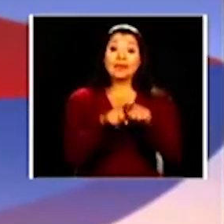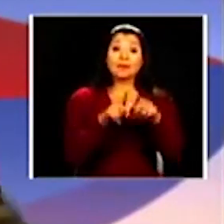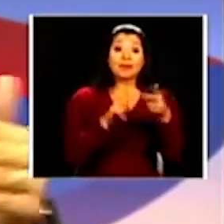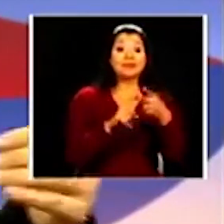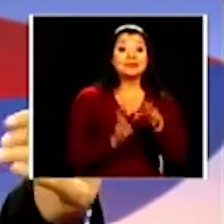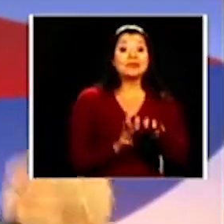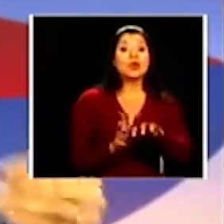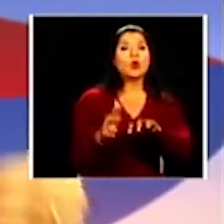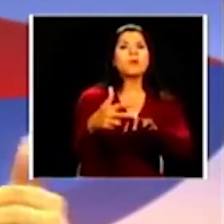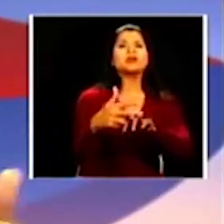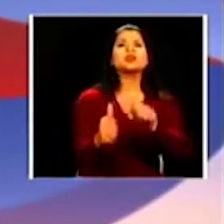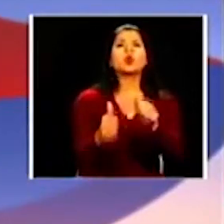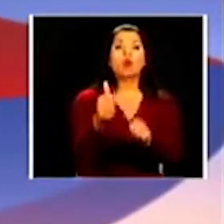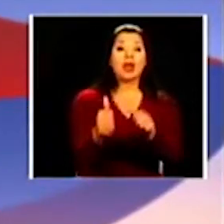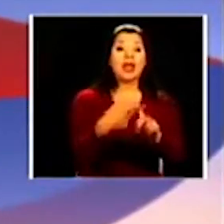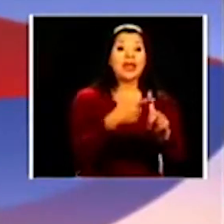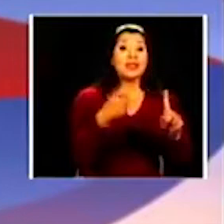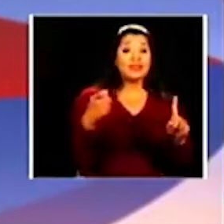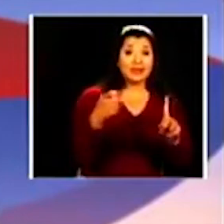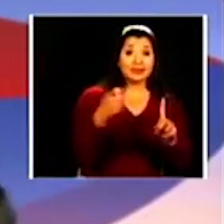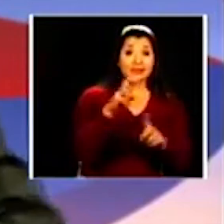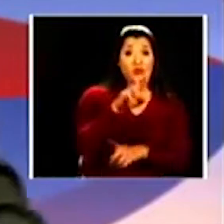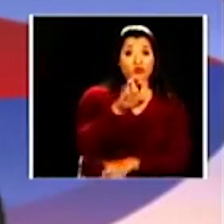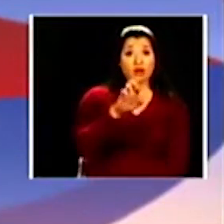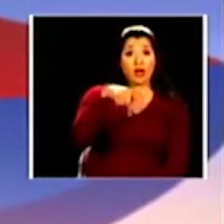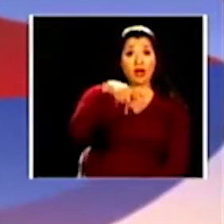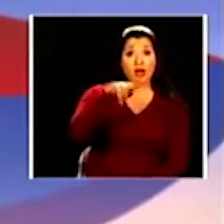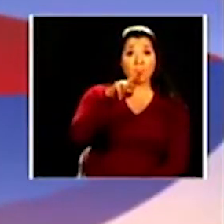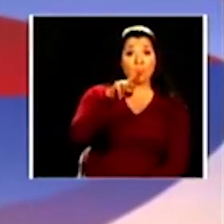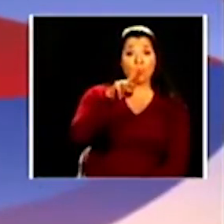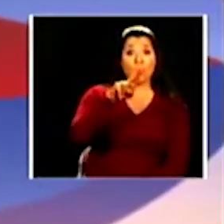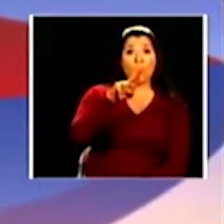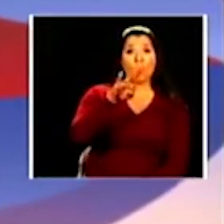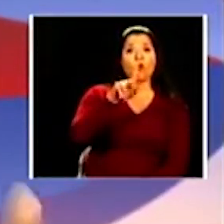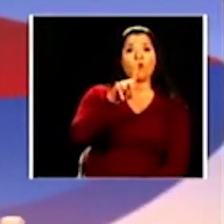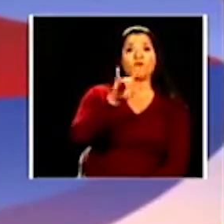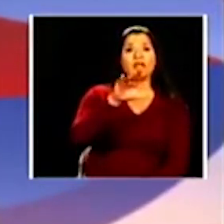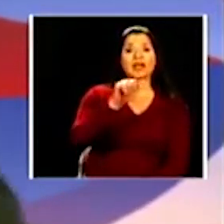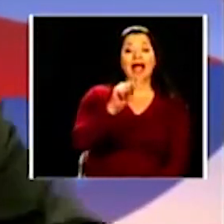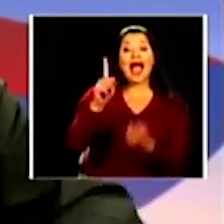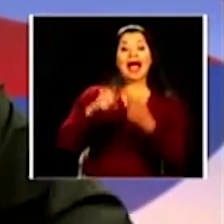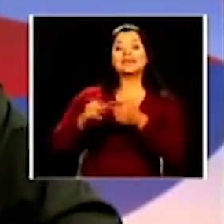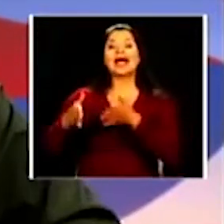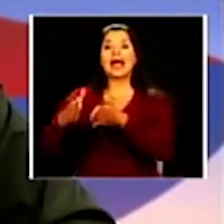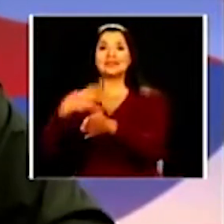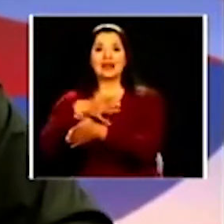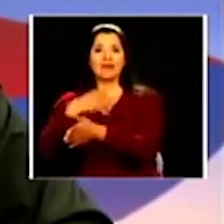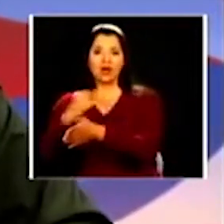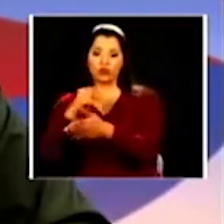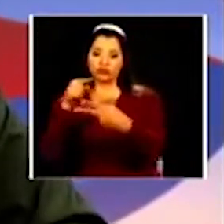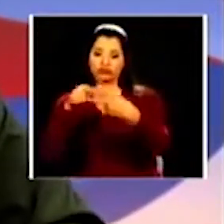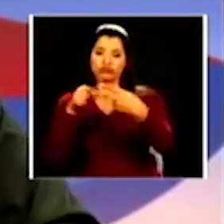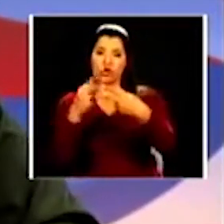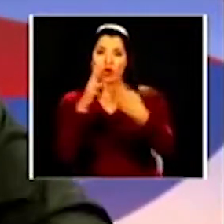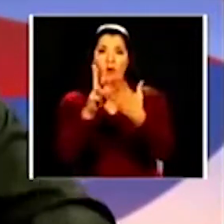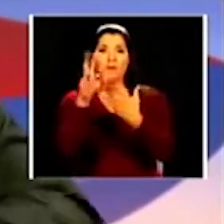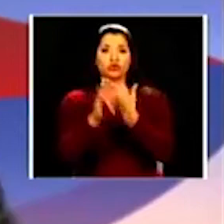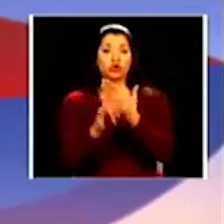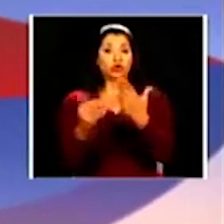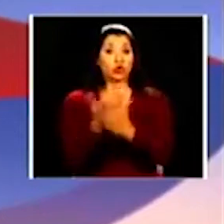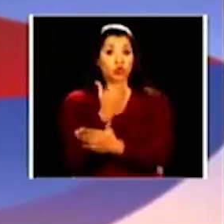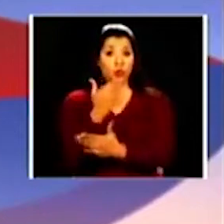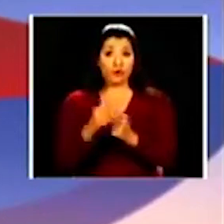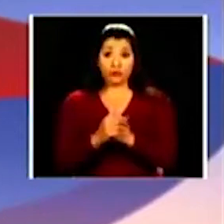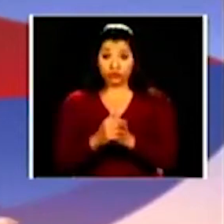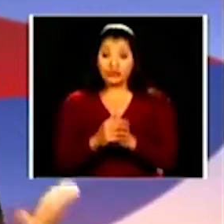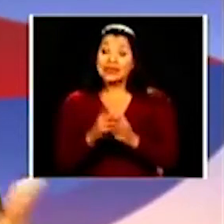Circunvalación Norte, el que está desde la República hasta Calle Blancos, tiene que ser un proyecto nuevo. No estamos recibiendo ningún proyecto nuevo de parte de este gobierno y hay que